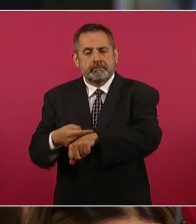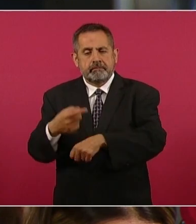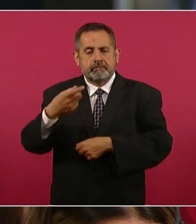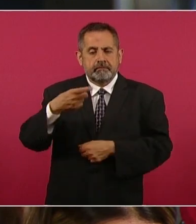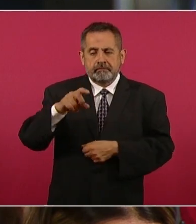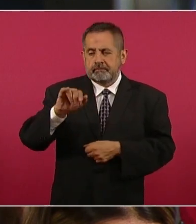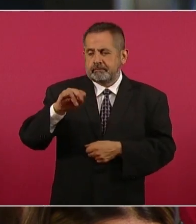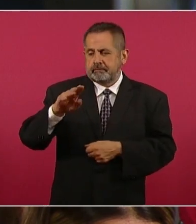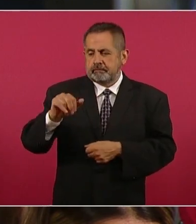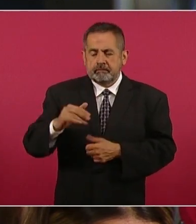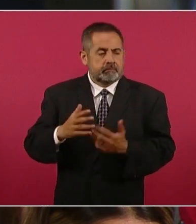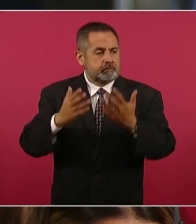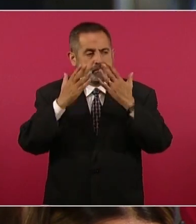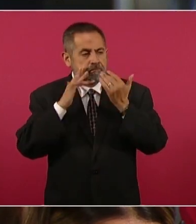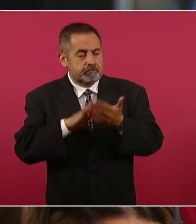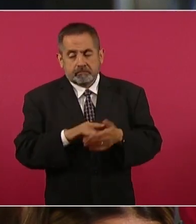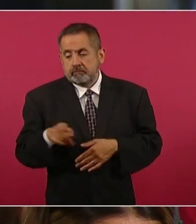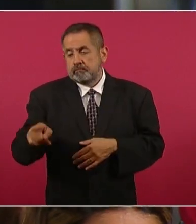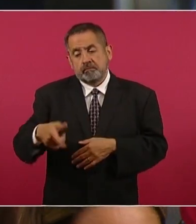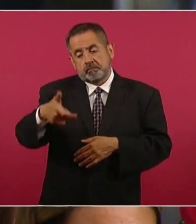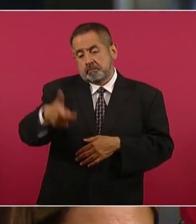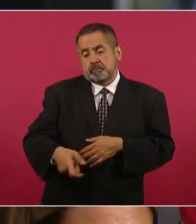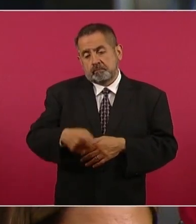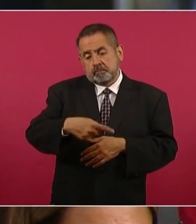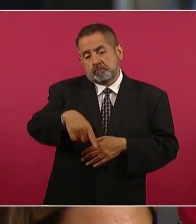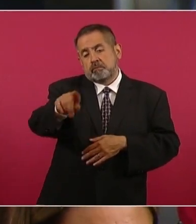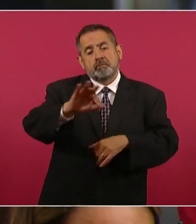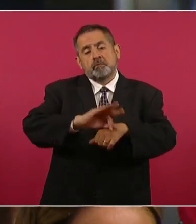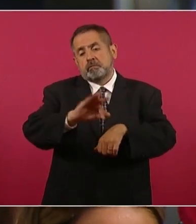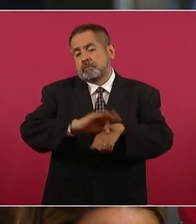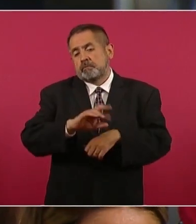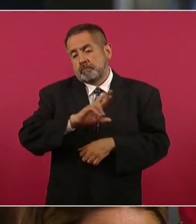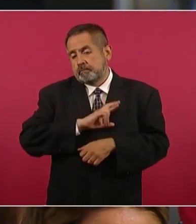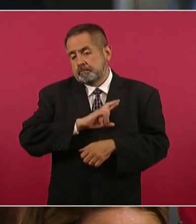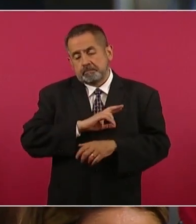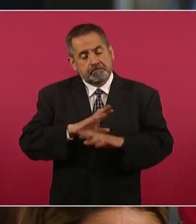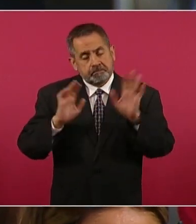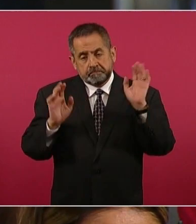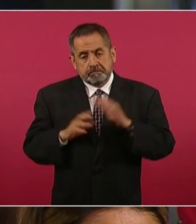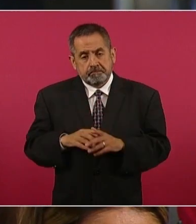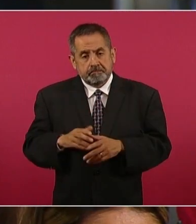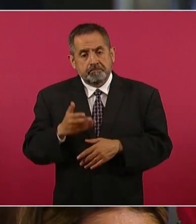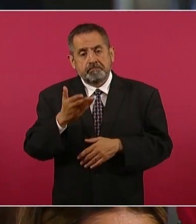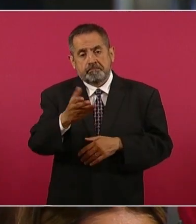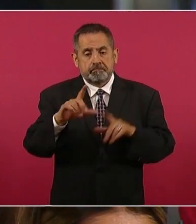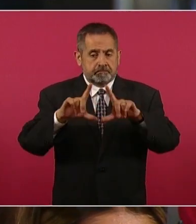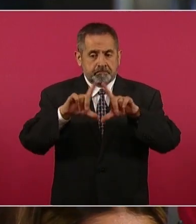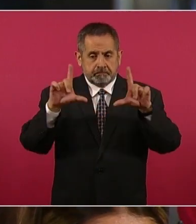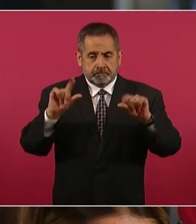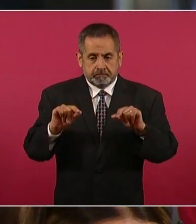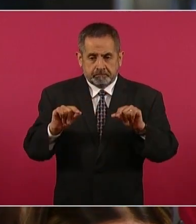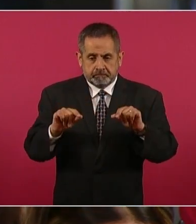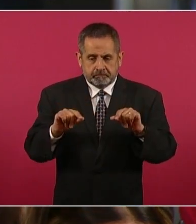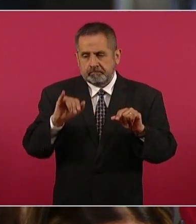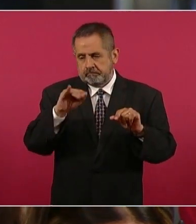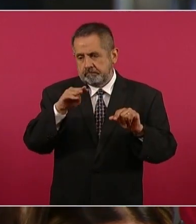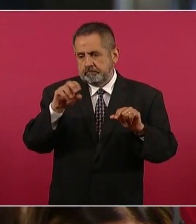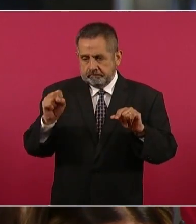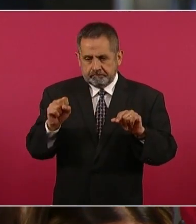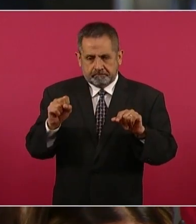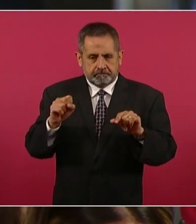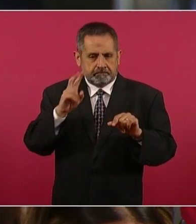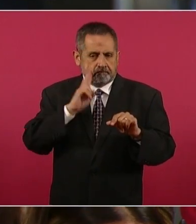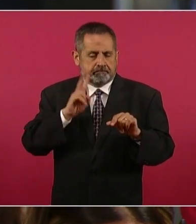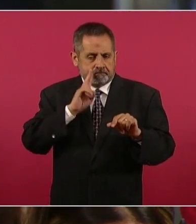tenemos medicamento, cómpralo tú paciente en una farmacia particular, pides una factura a nombre del Instituto Mexicano del